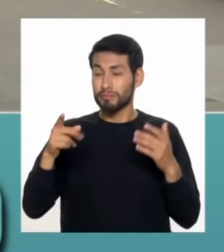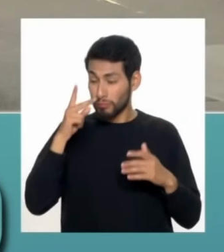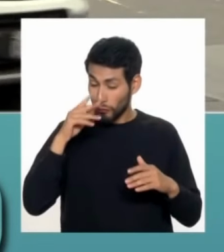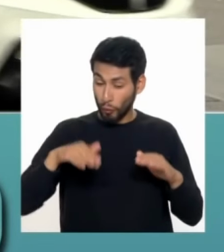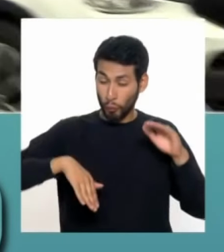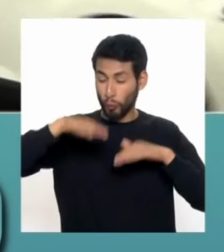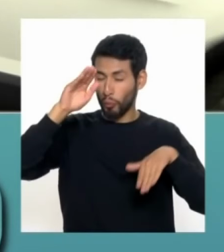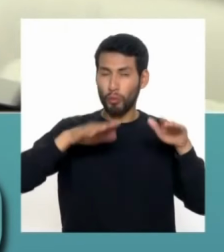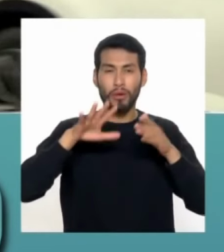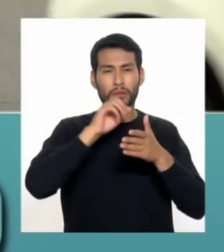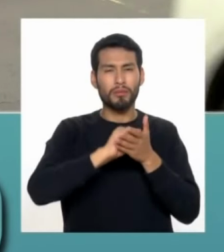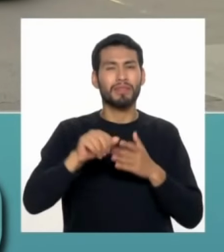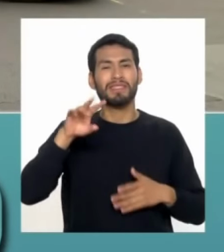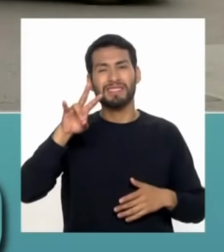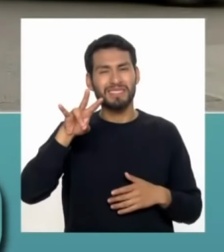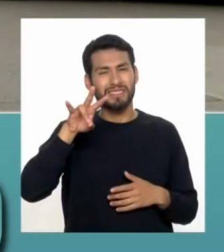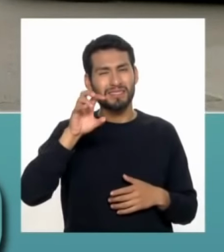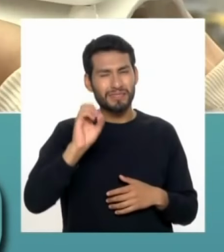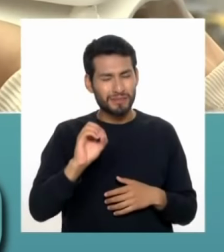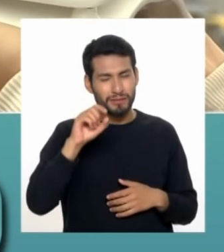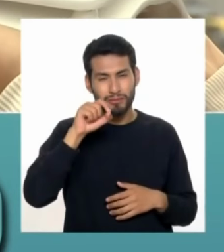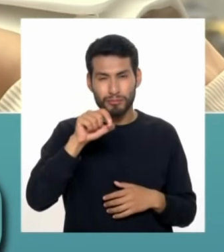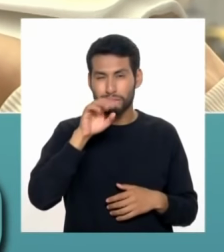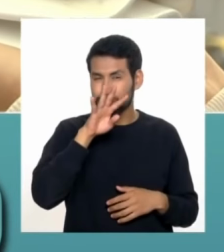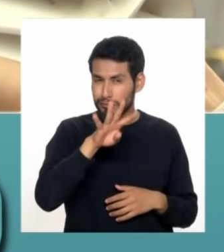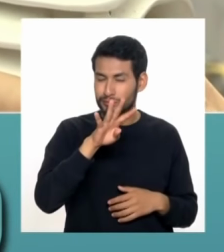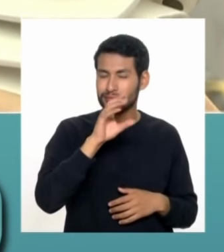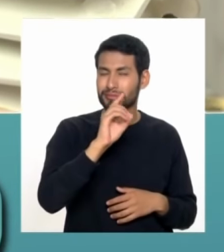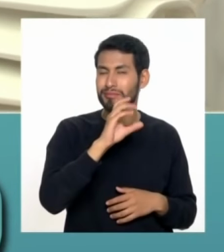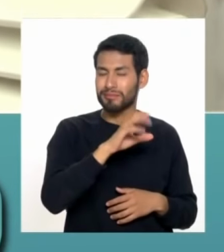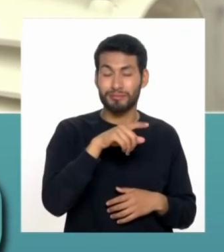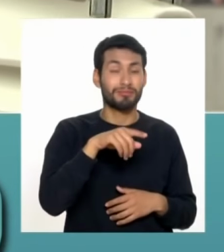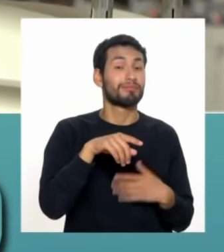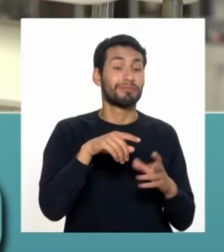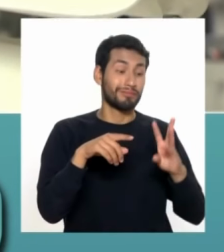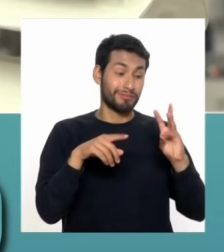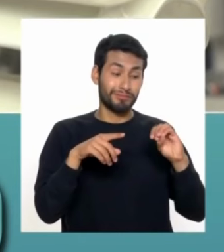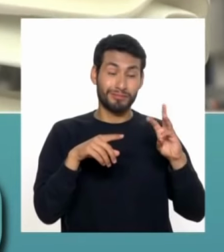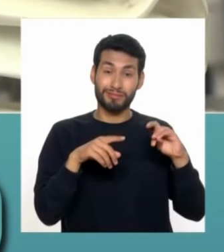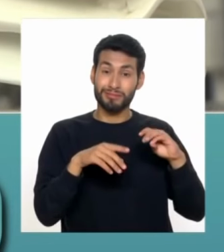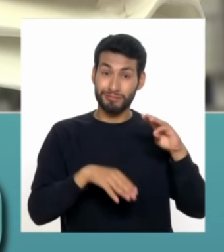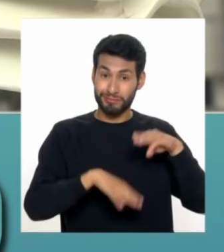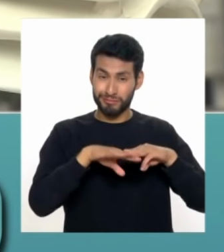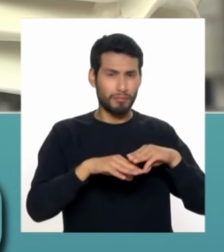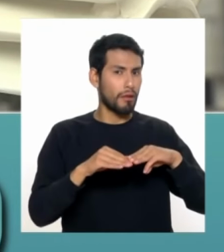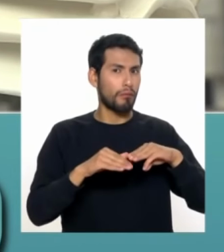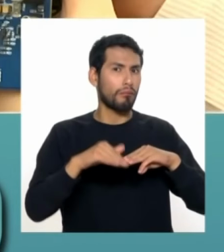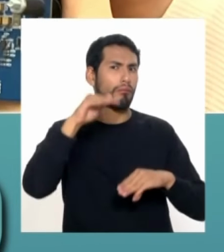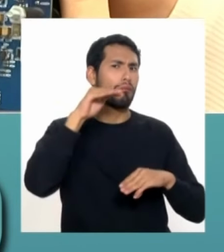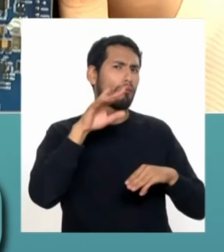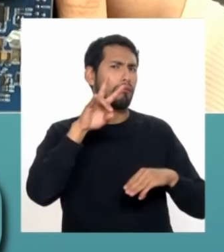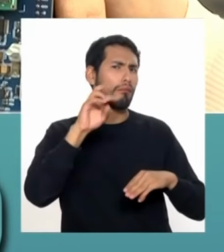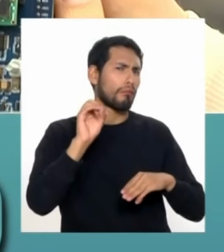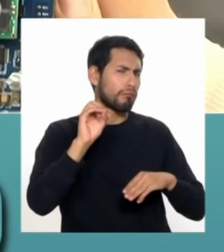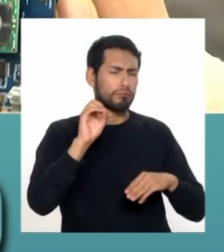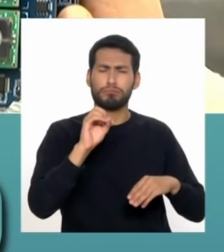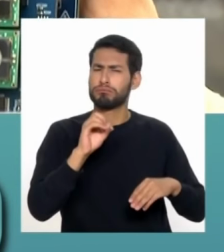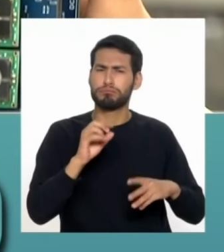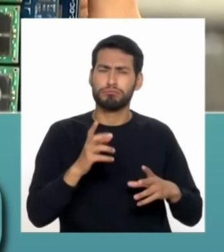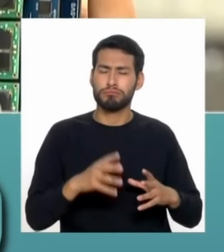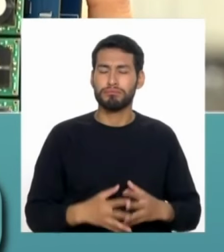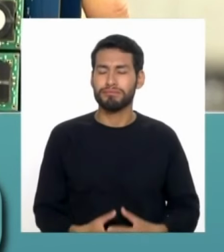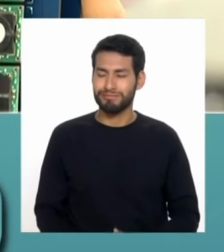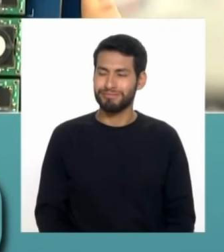mensual de 70.4 decibeles, que está por encima del recomendado. Ahora,